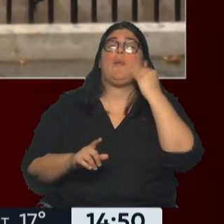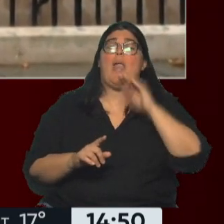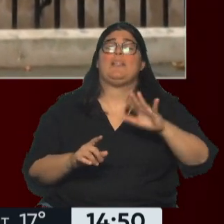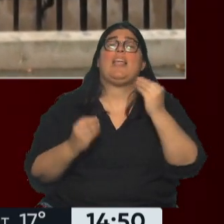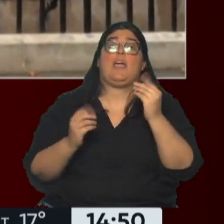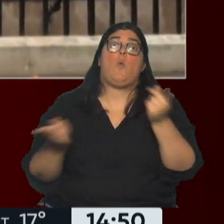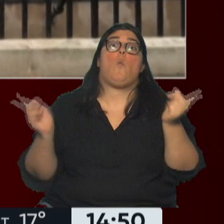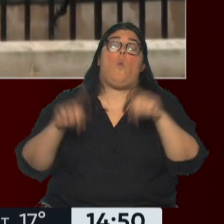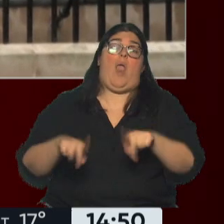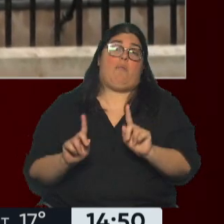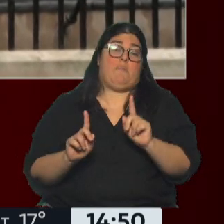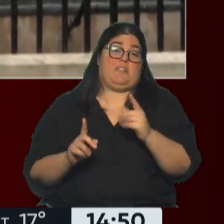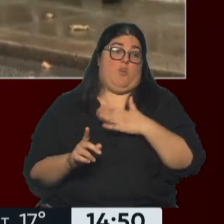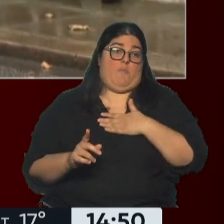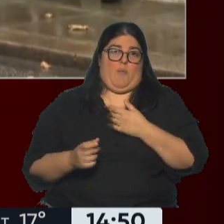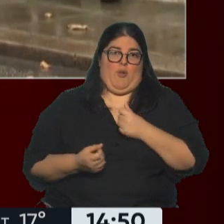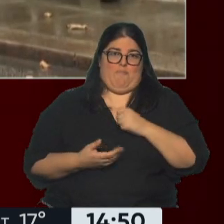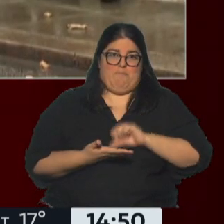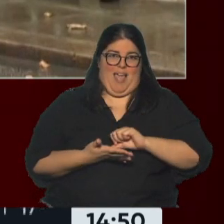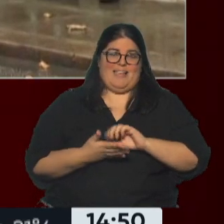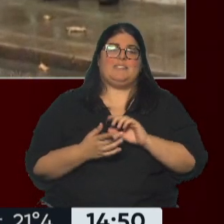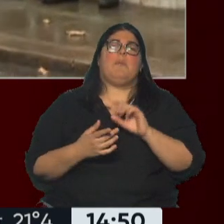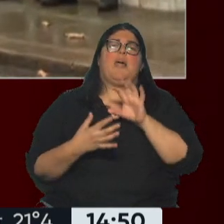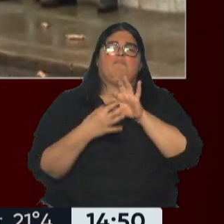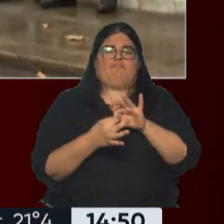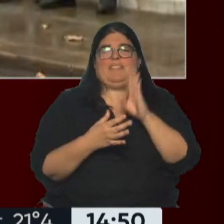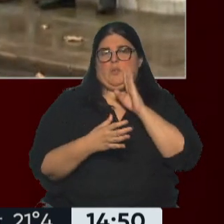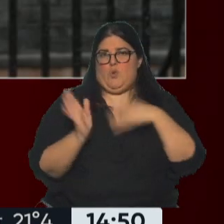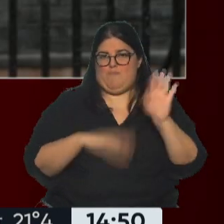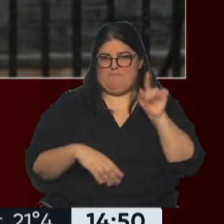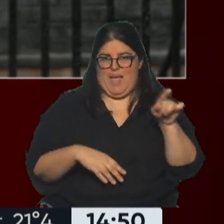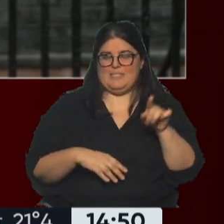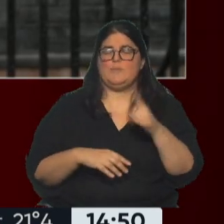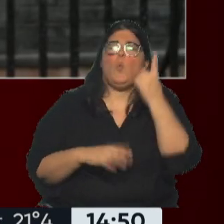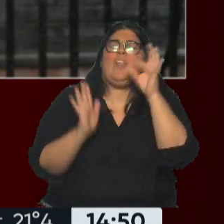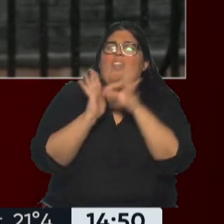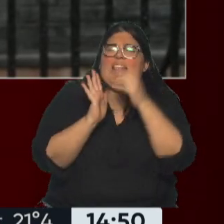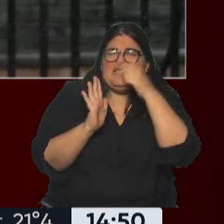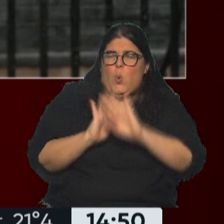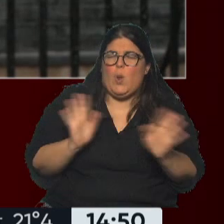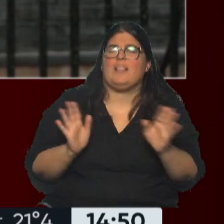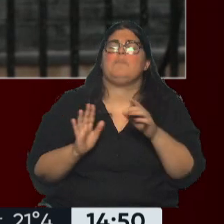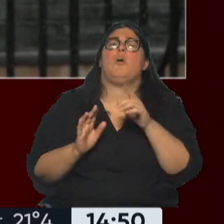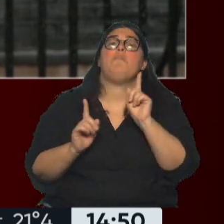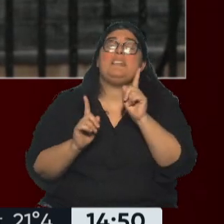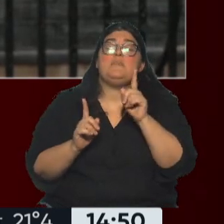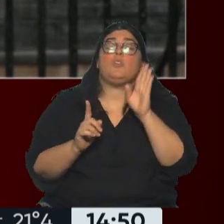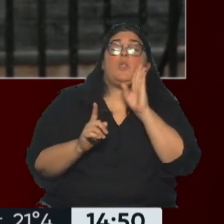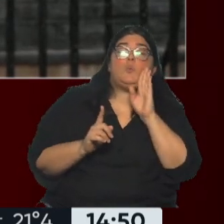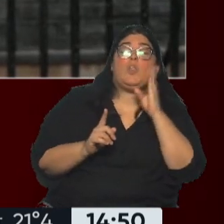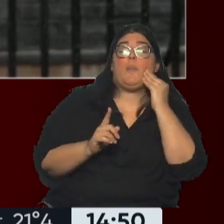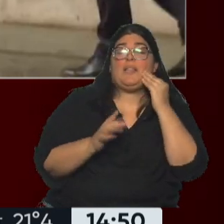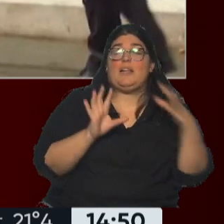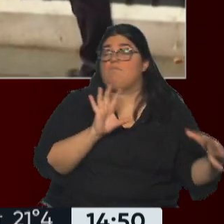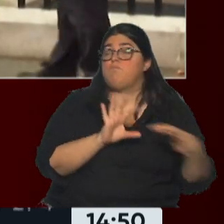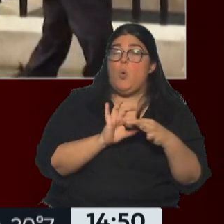ese sentido, obviamente en una alianza estrecha con los Estados Unidos. Pequeño y último detalle, esa alianza estrecha con Estados Unidos